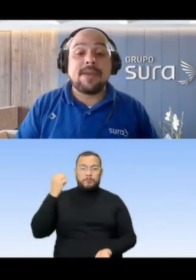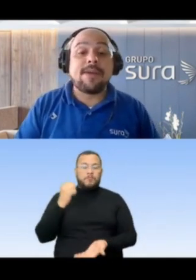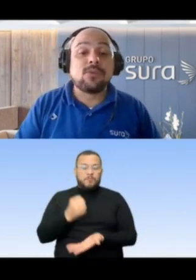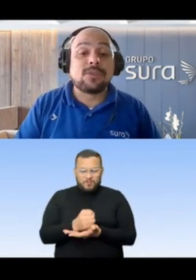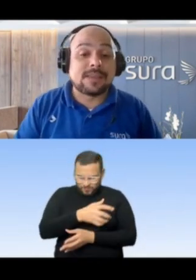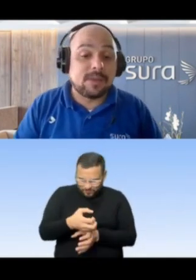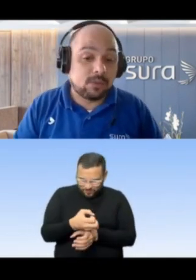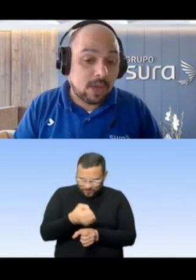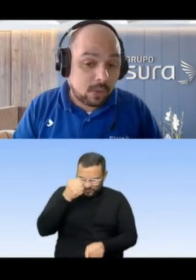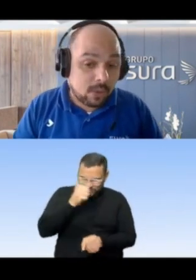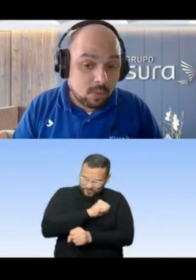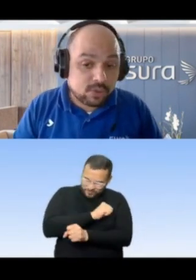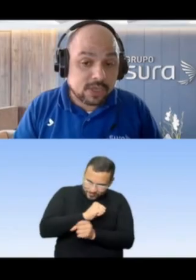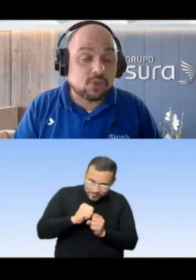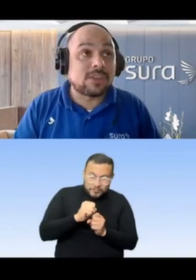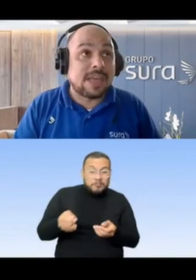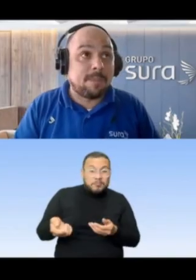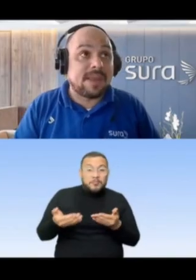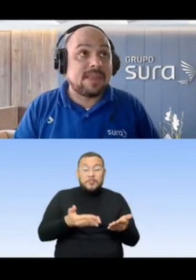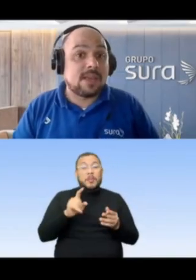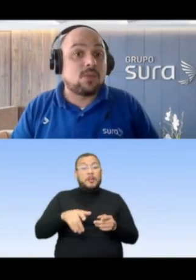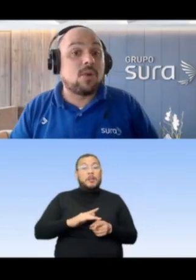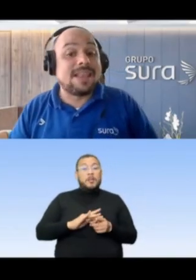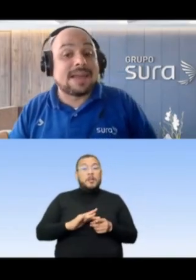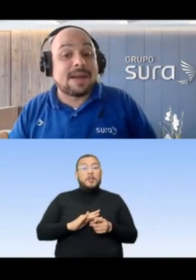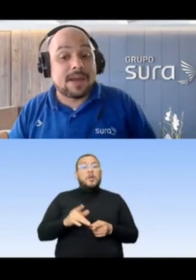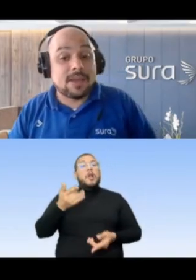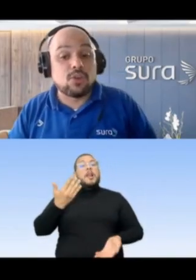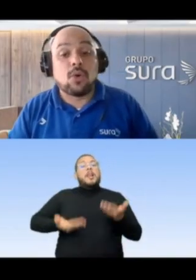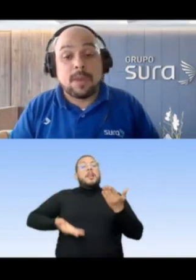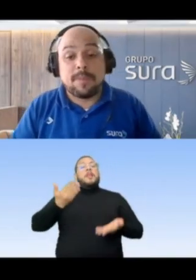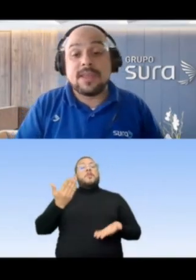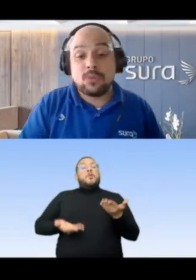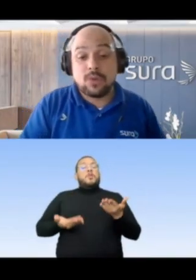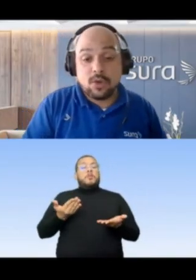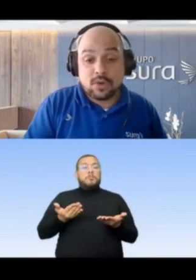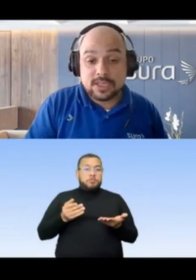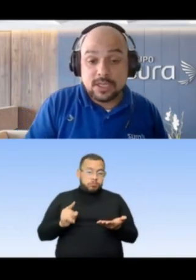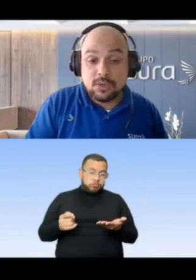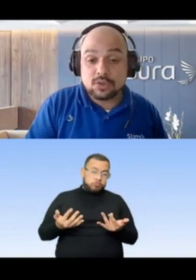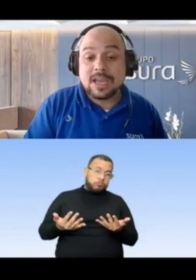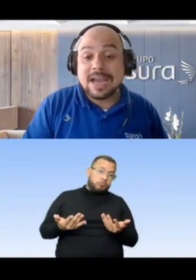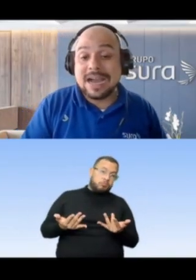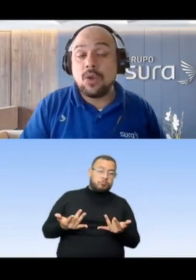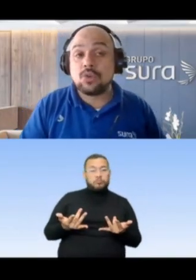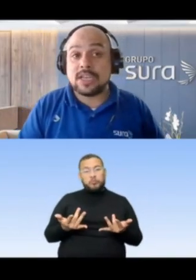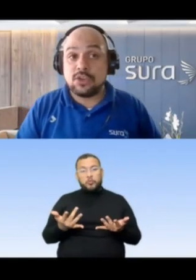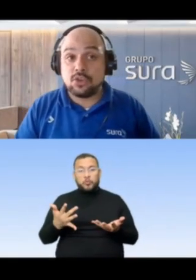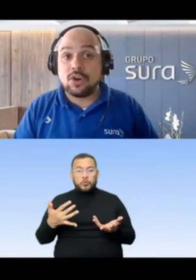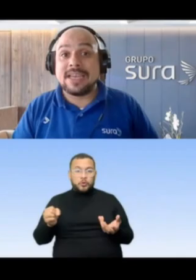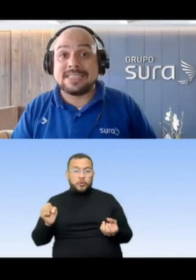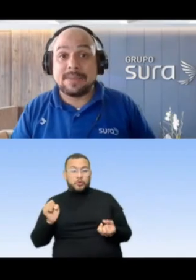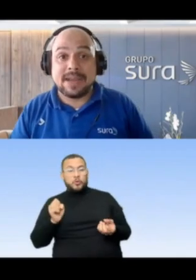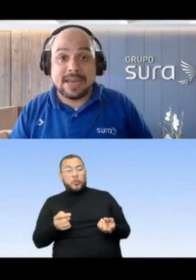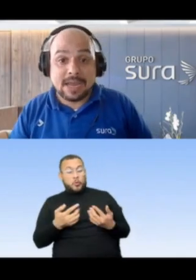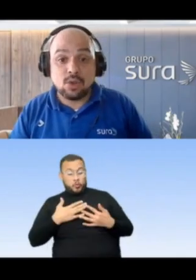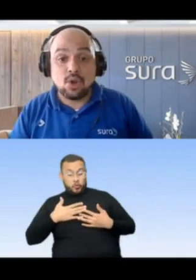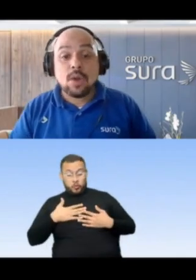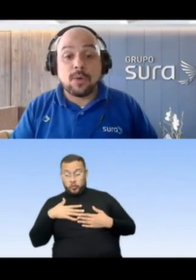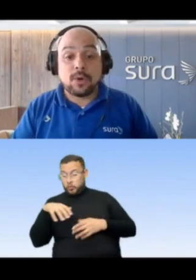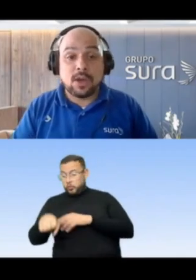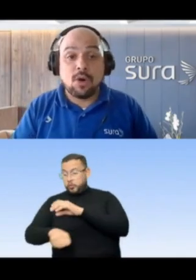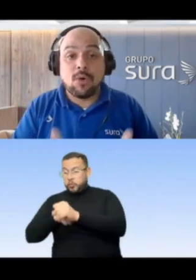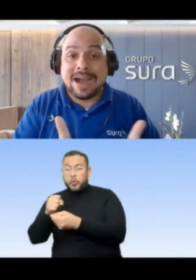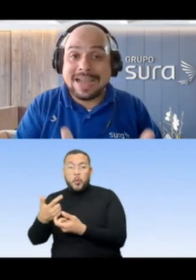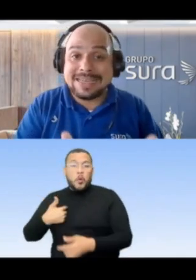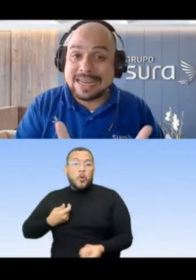entregan. Debe haber un tratamiento adecuado, muchacho, dependiendo del tamaño o dependiendo de los residuos a los que yo esté